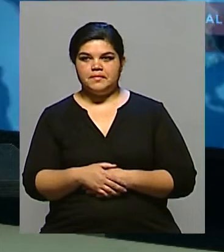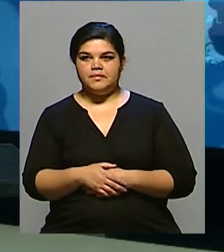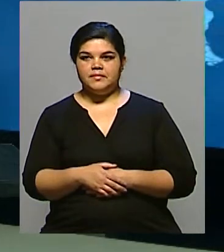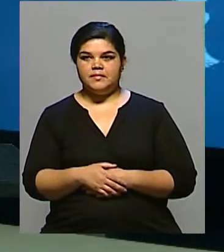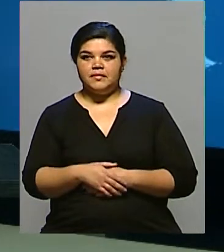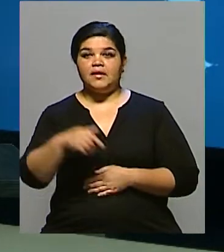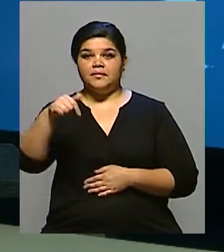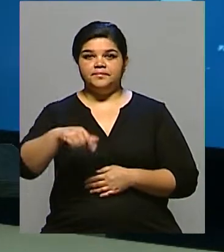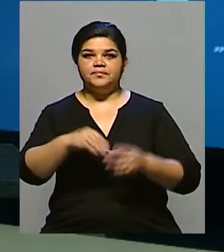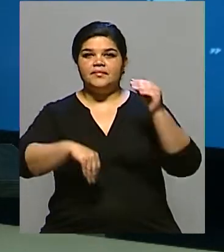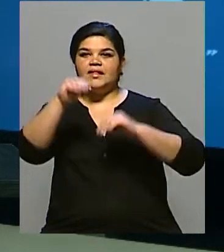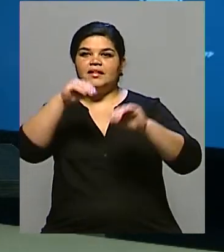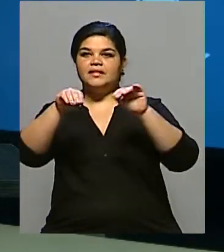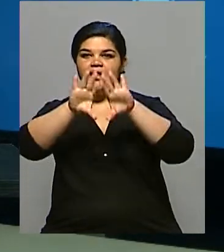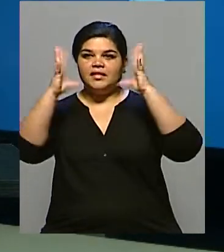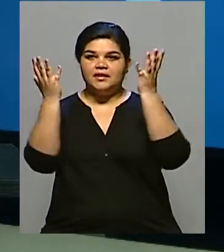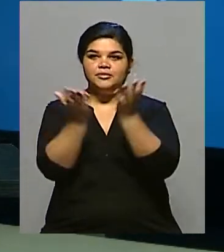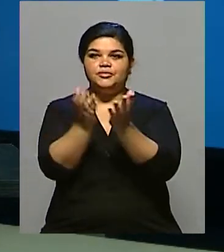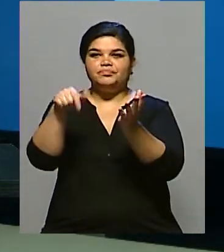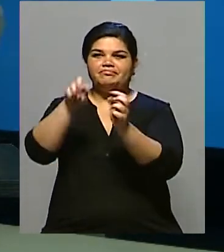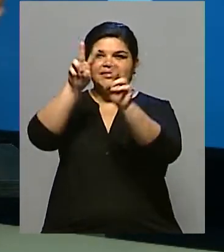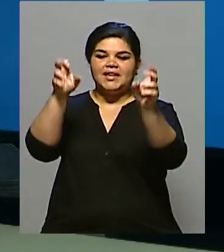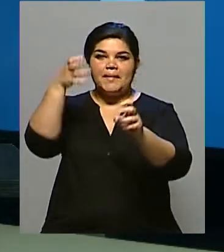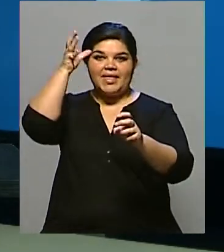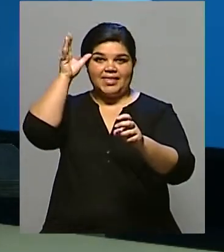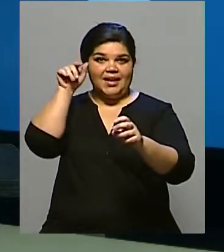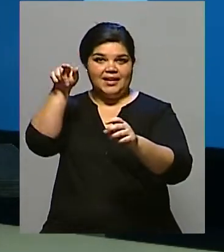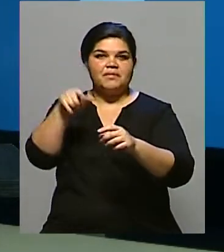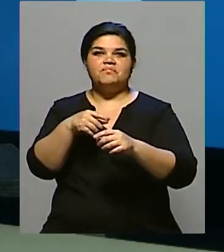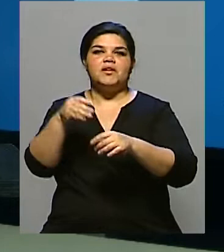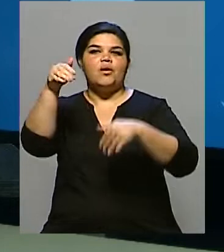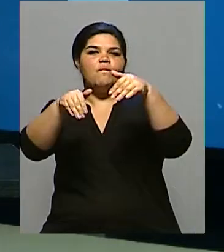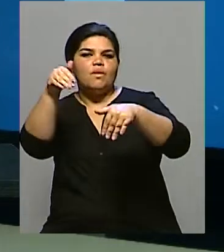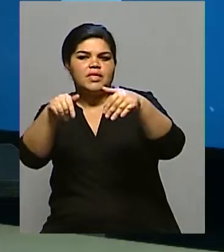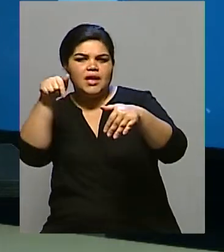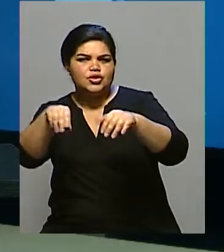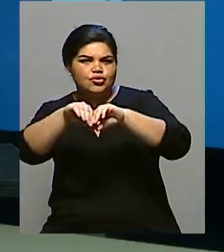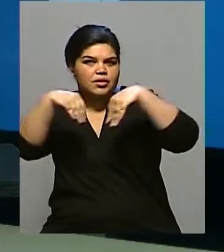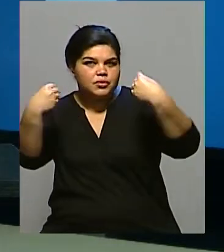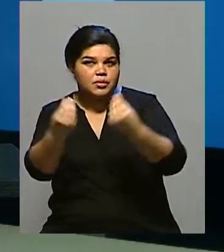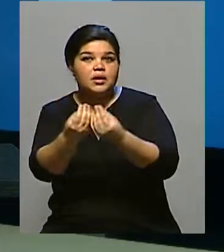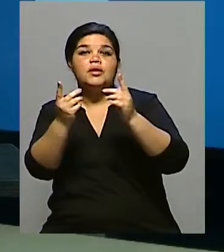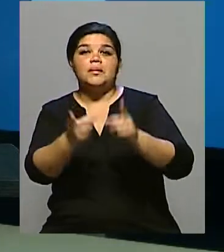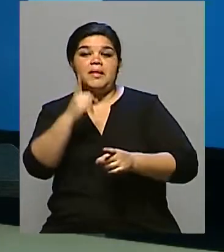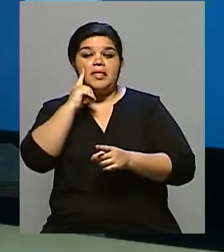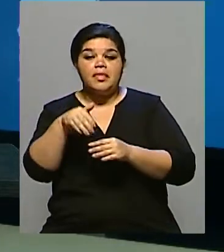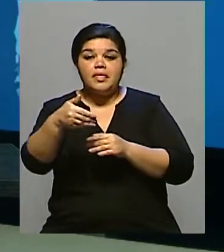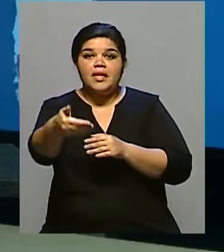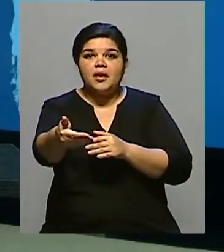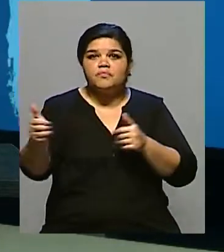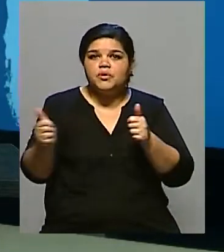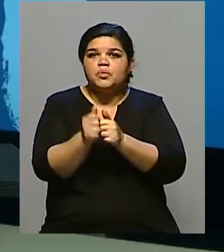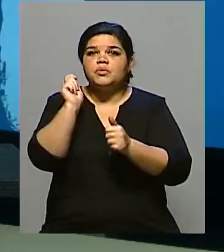Bueno, y aquí en Chat Internacional seguimos hablando de Italia, del resultado de las elecciones, de lo que va a suceder en los próximos días, y lo hacemos con Guido